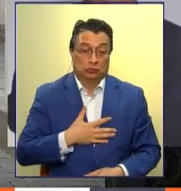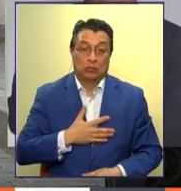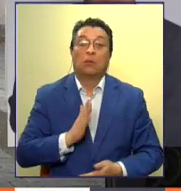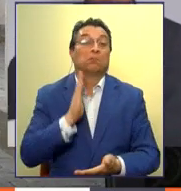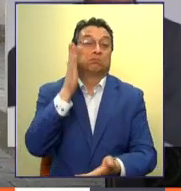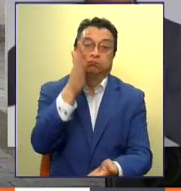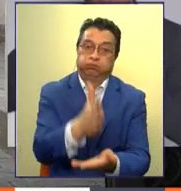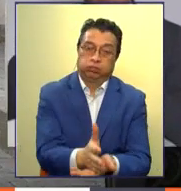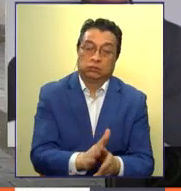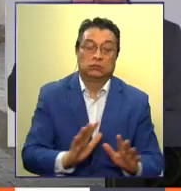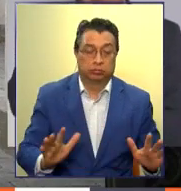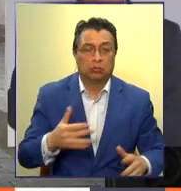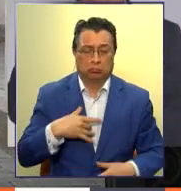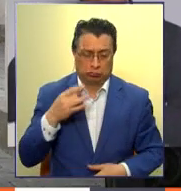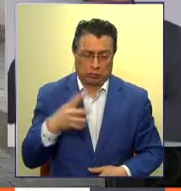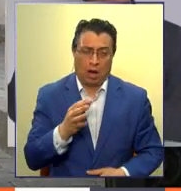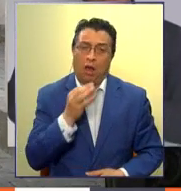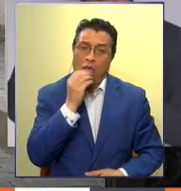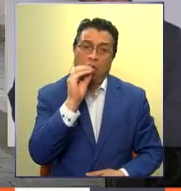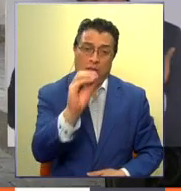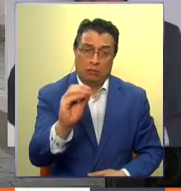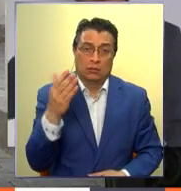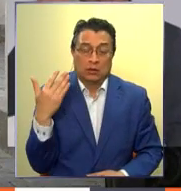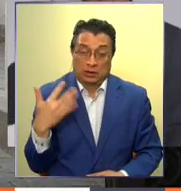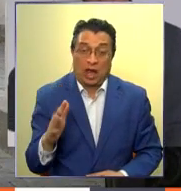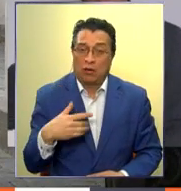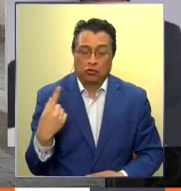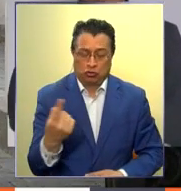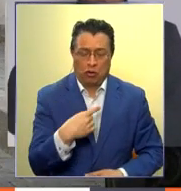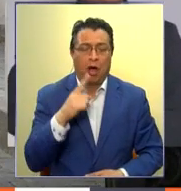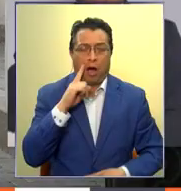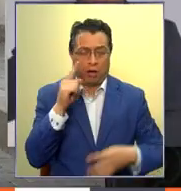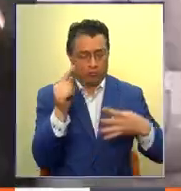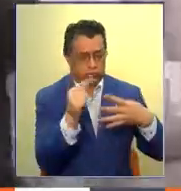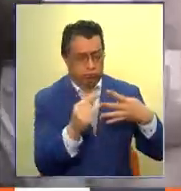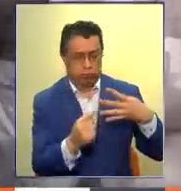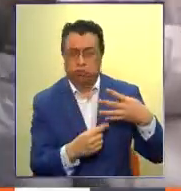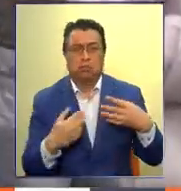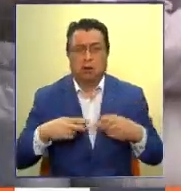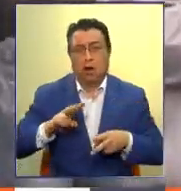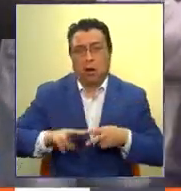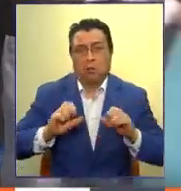como estábamos decididos, lo dijimos ustedes, y teníamos toda la batería para hacerlo.